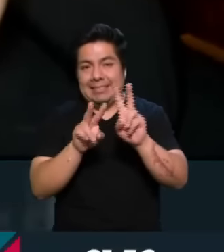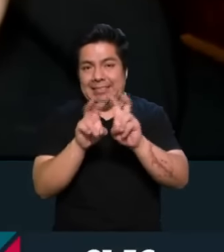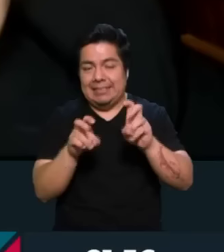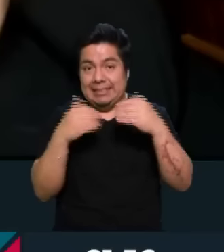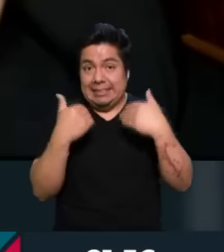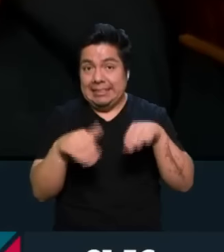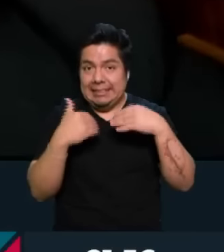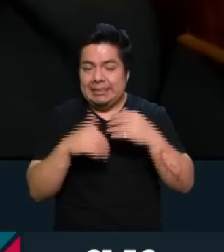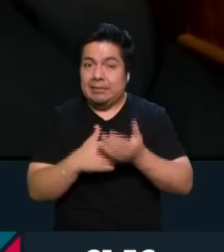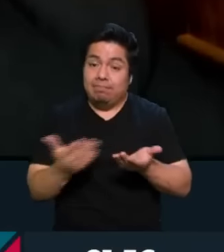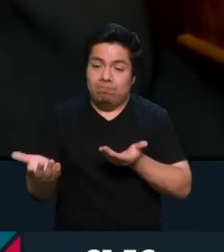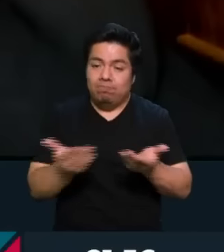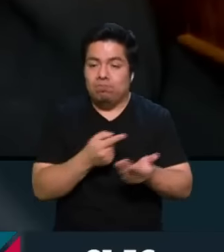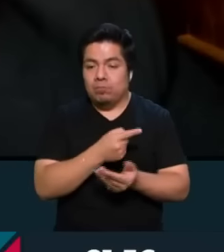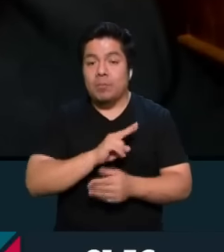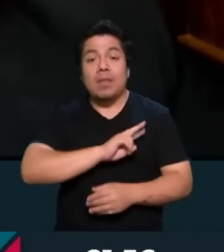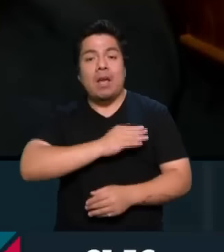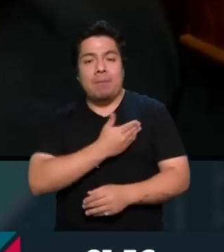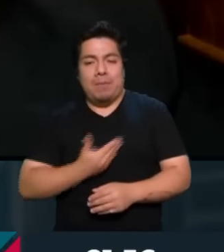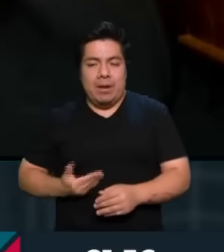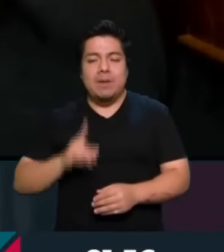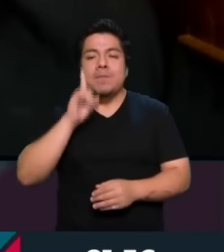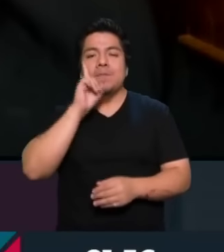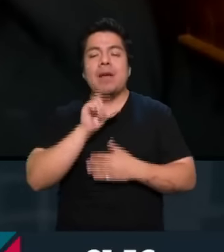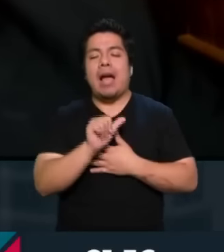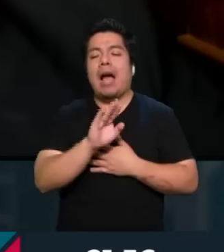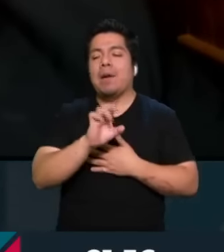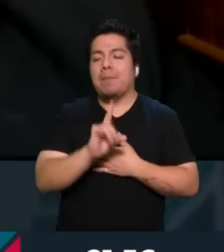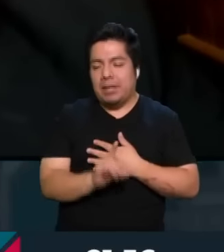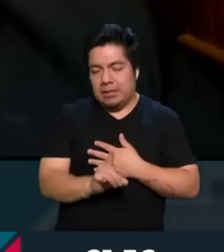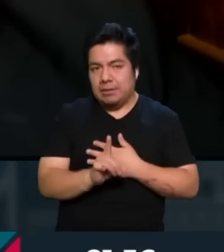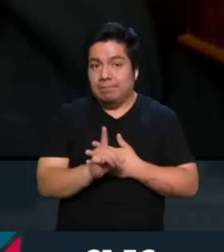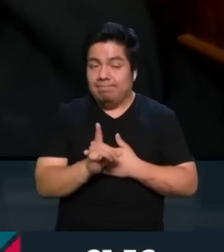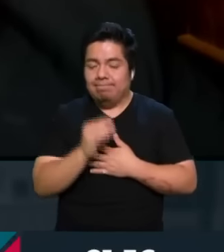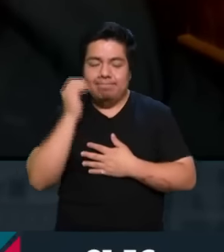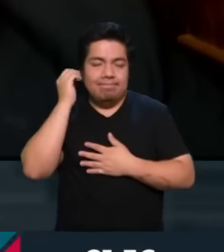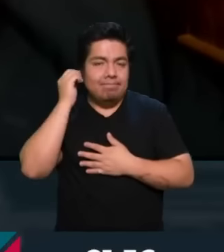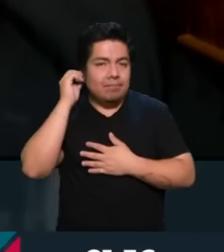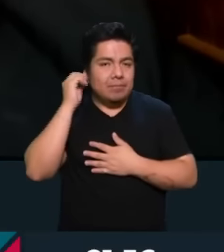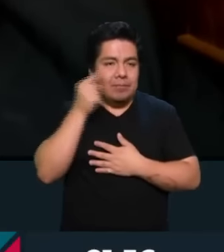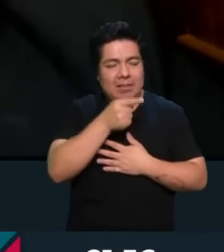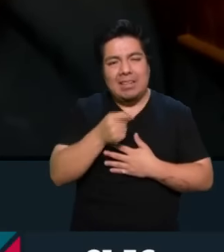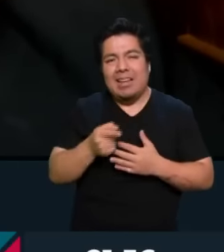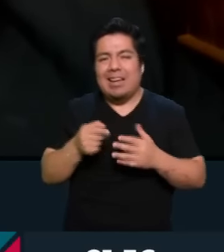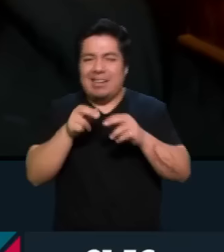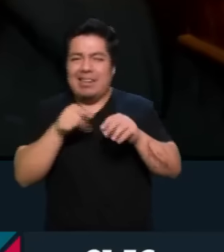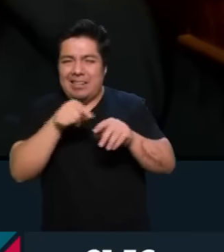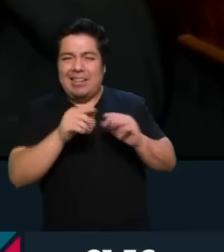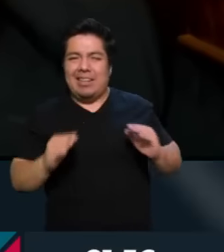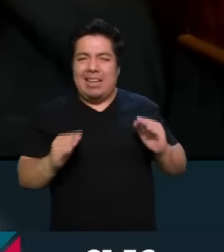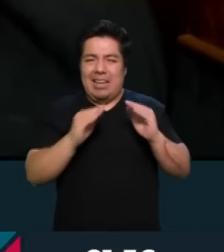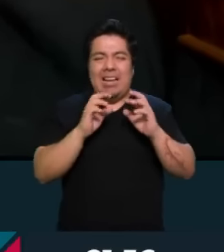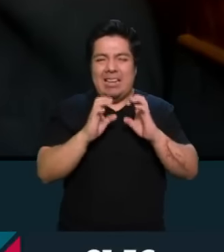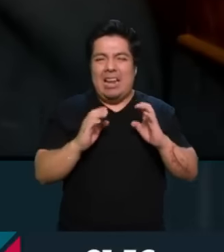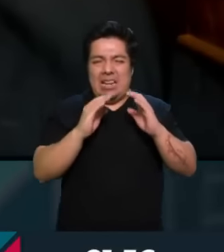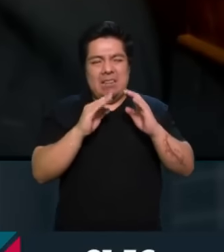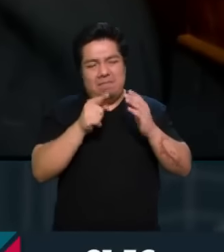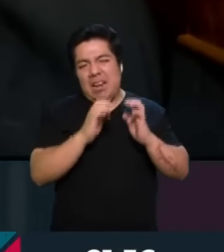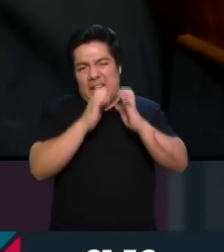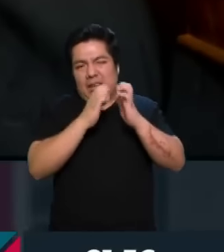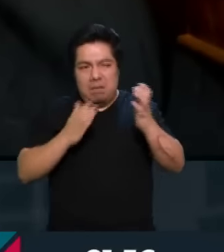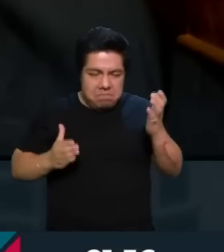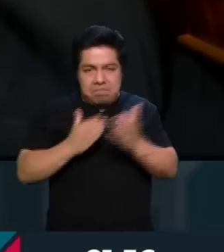es a palabras de la propia vicepresidenta abad es este pues inconcebible no este asalto a la cómo se llama Pues sí